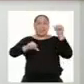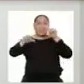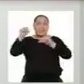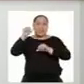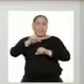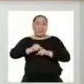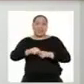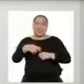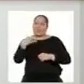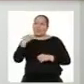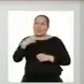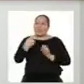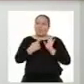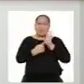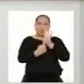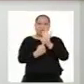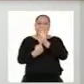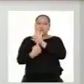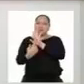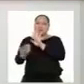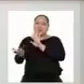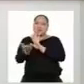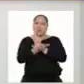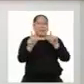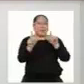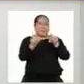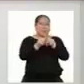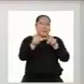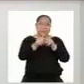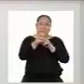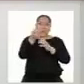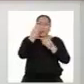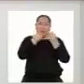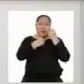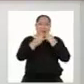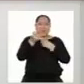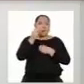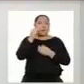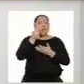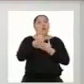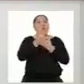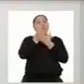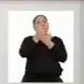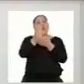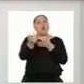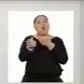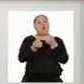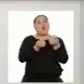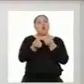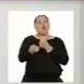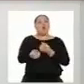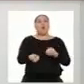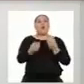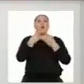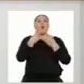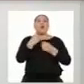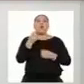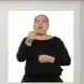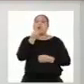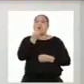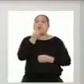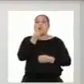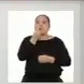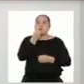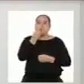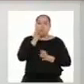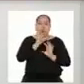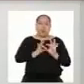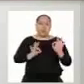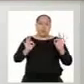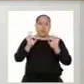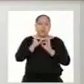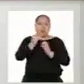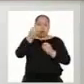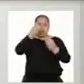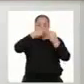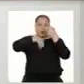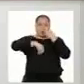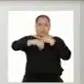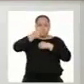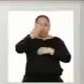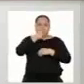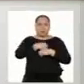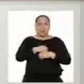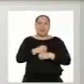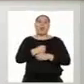presente en nuestro día a día Incluso en nuestra alimentación Y nos puede ayudar a controlar la cantidad de nutrientes que consumimos Y a llevar una